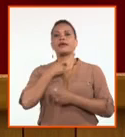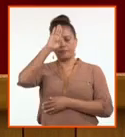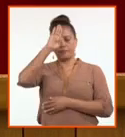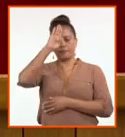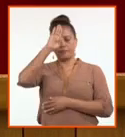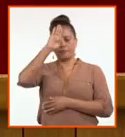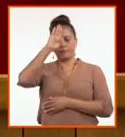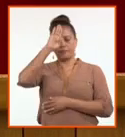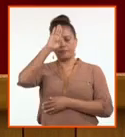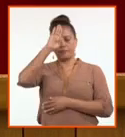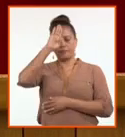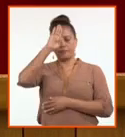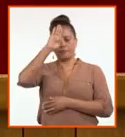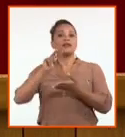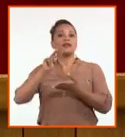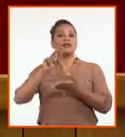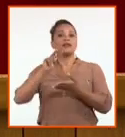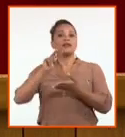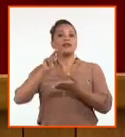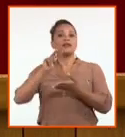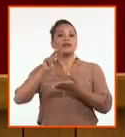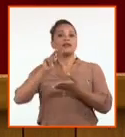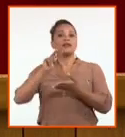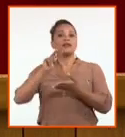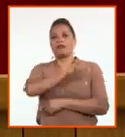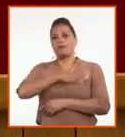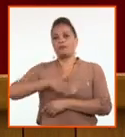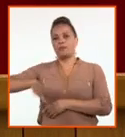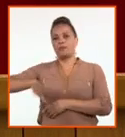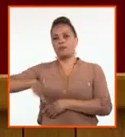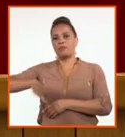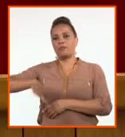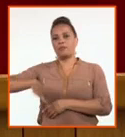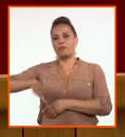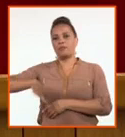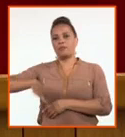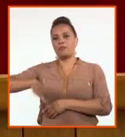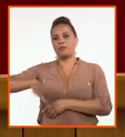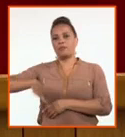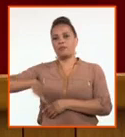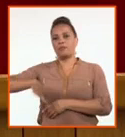para ascender al pueblo, como se dijo alguna vez. Los jóvenes